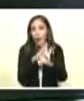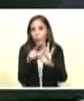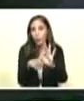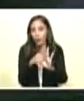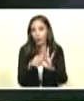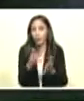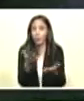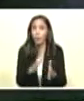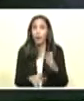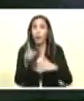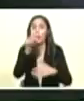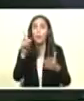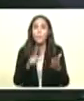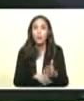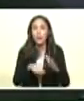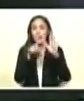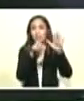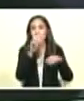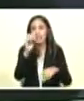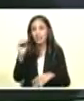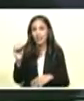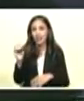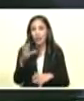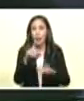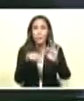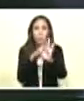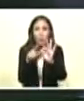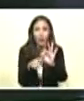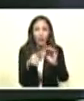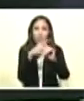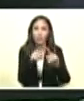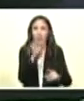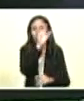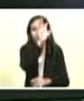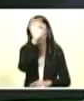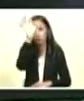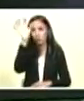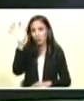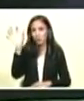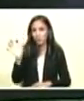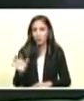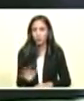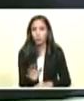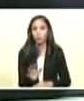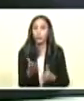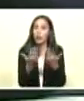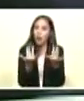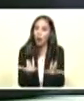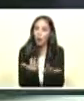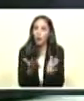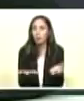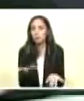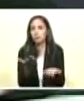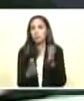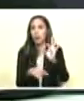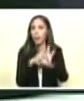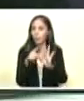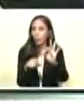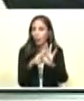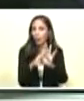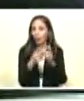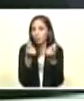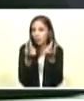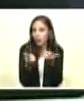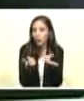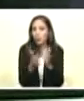de 1.600 criptomonedas que existen en el mundo. Sin embargo, más allá de la fortaleza financiera que estamos seguros que tendrá nuestro